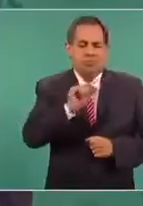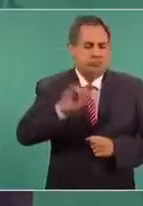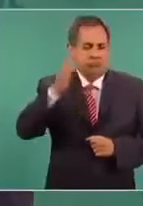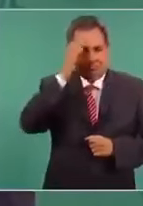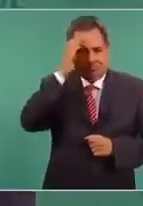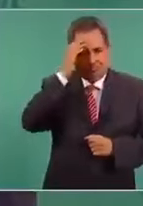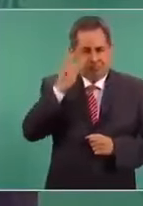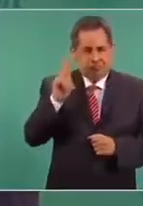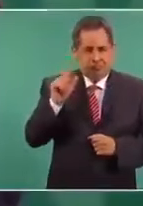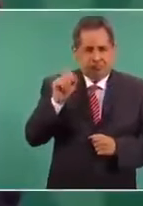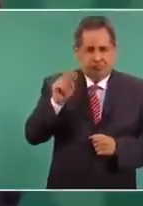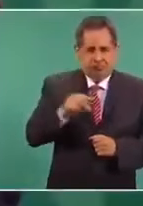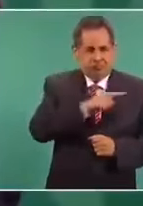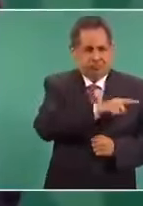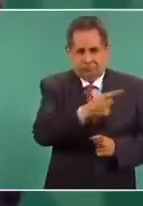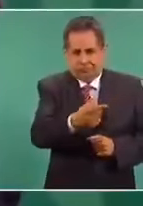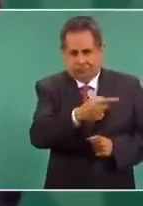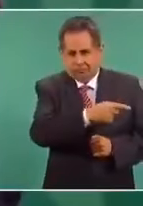famosísimo del PAN.